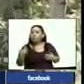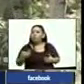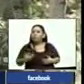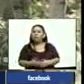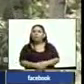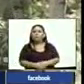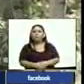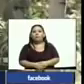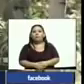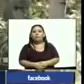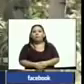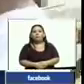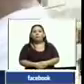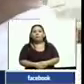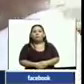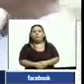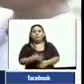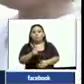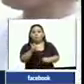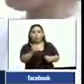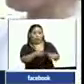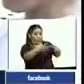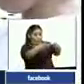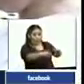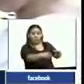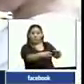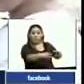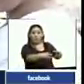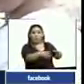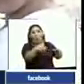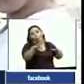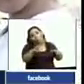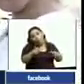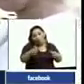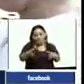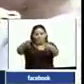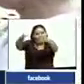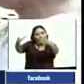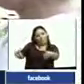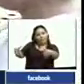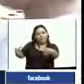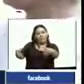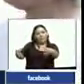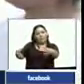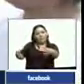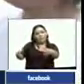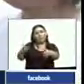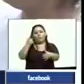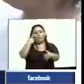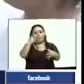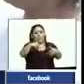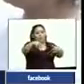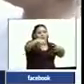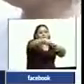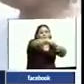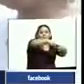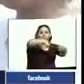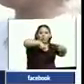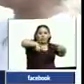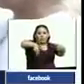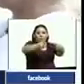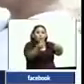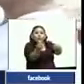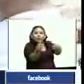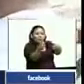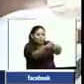la podemos tener así o en macetas más grandes aquí alrededor de sus